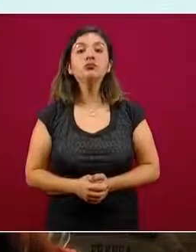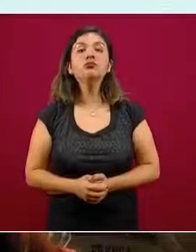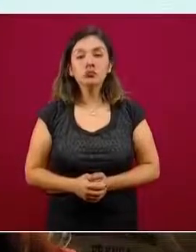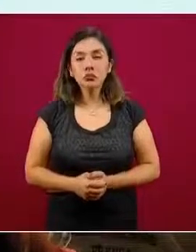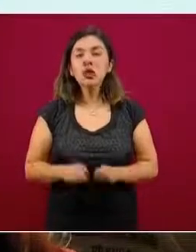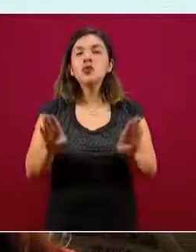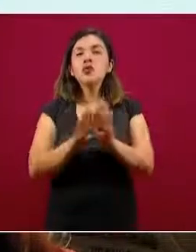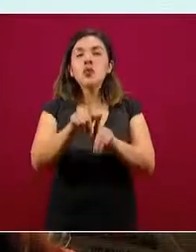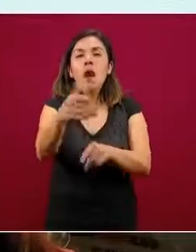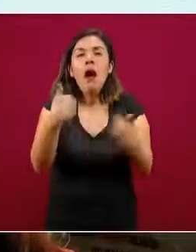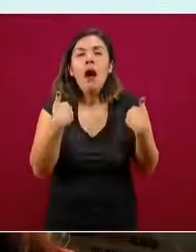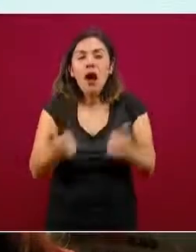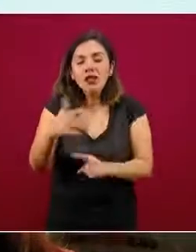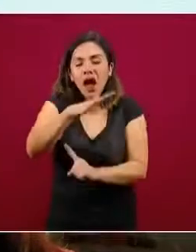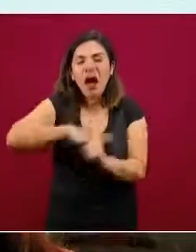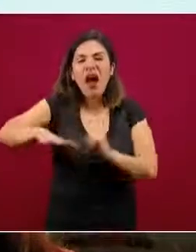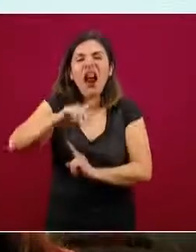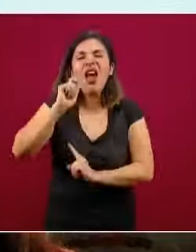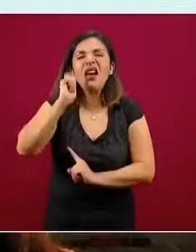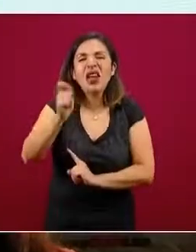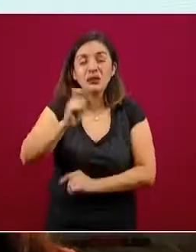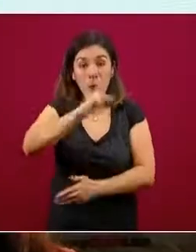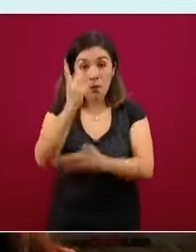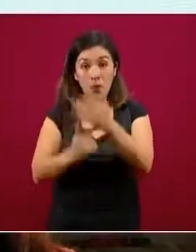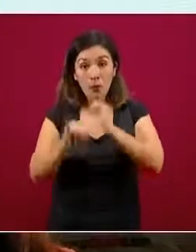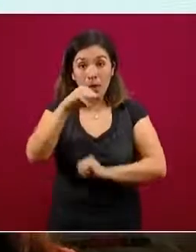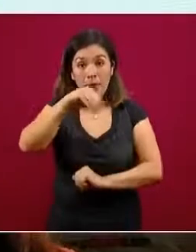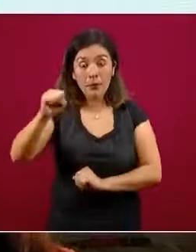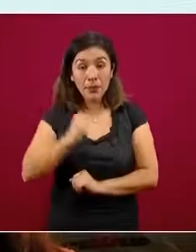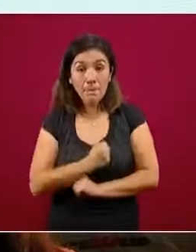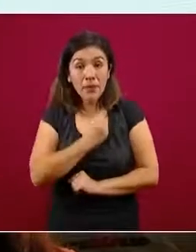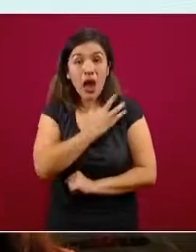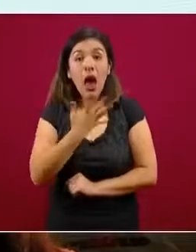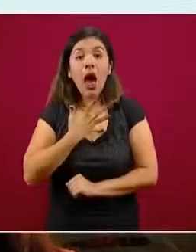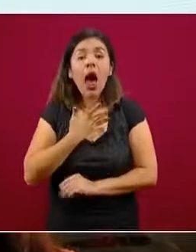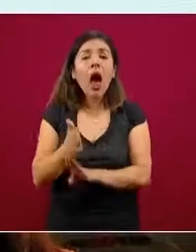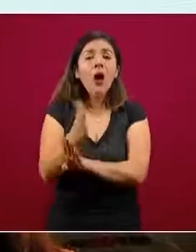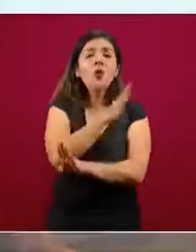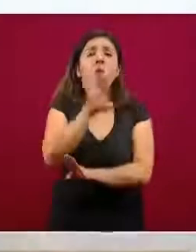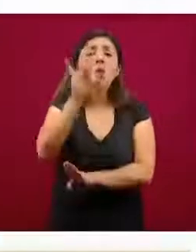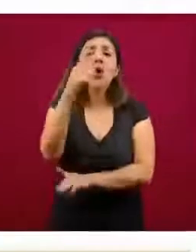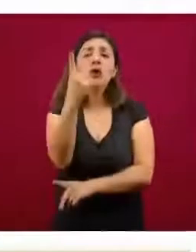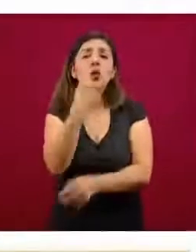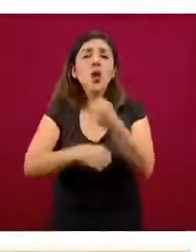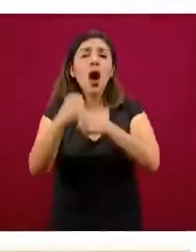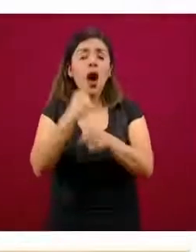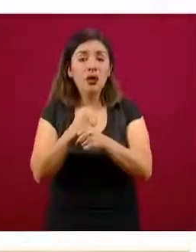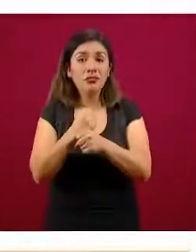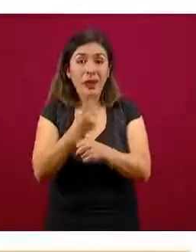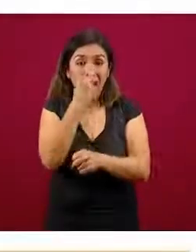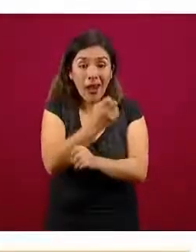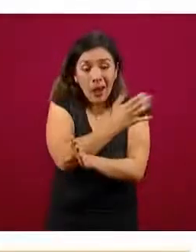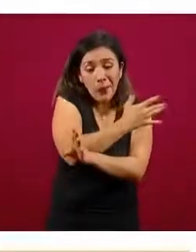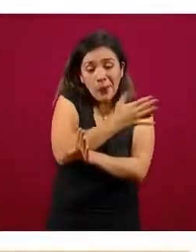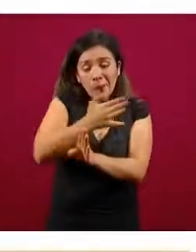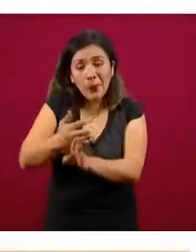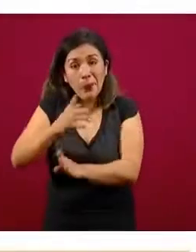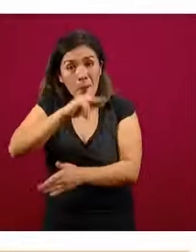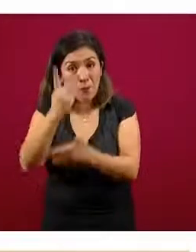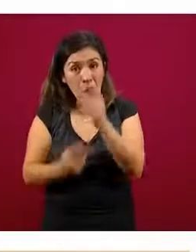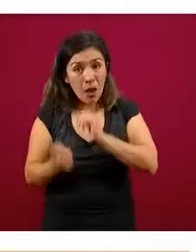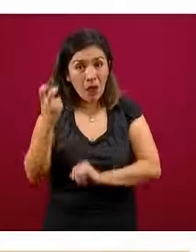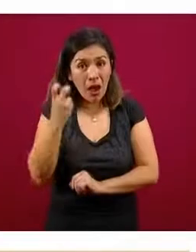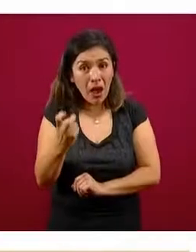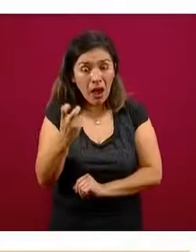poco contextualizar. Recordemos que el programa IMSS Bienestar tiene 41 años y desde hace 41 años el programa IMSS